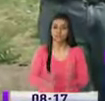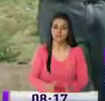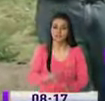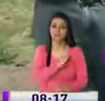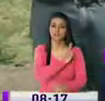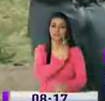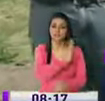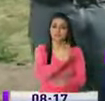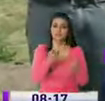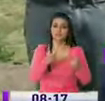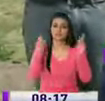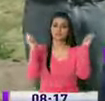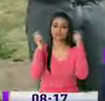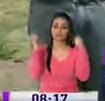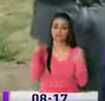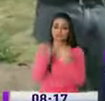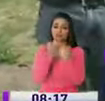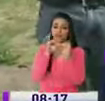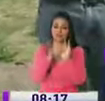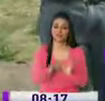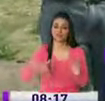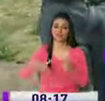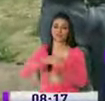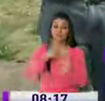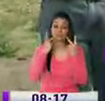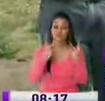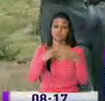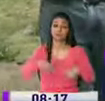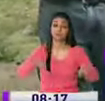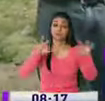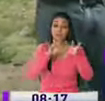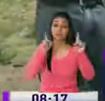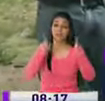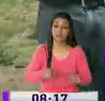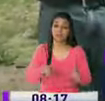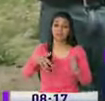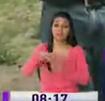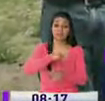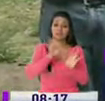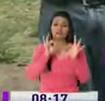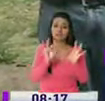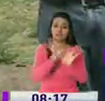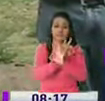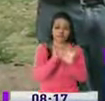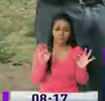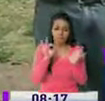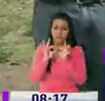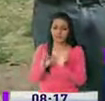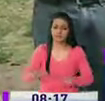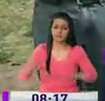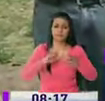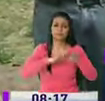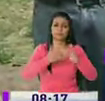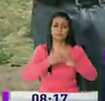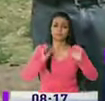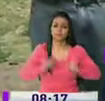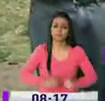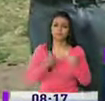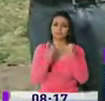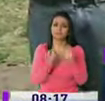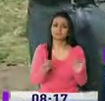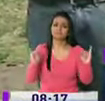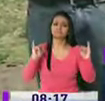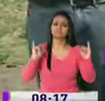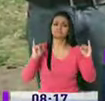academia y también las fundaciones que apoyan. Y podemos ver, ¿no?, la importancia de un parque en buen estado para que la comunidad tenga un lugar de libre